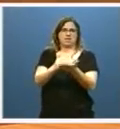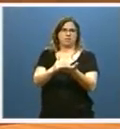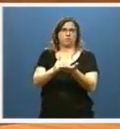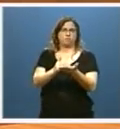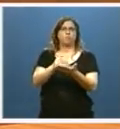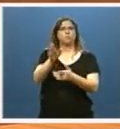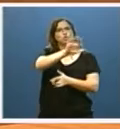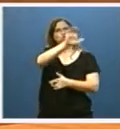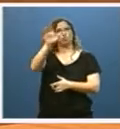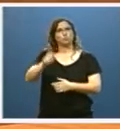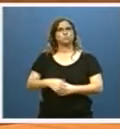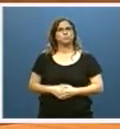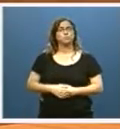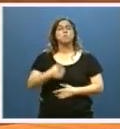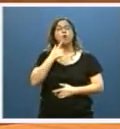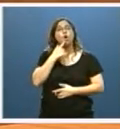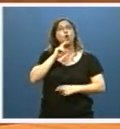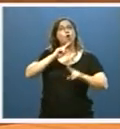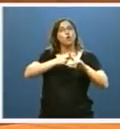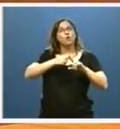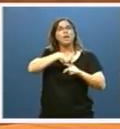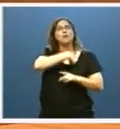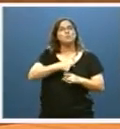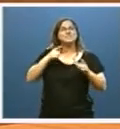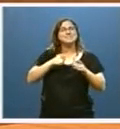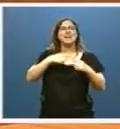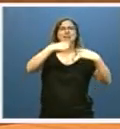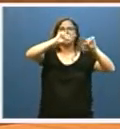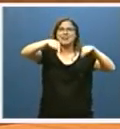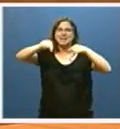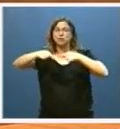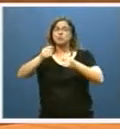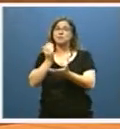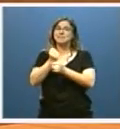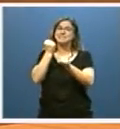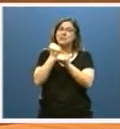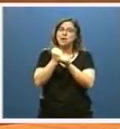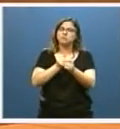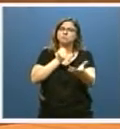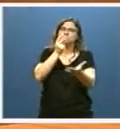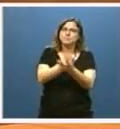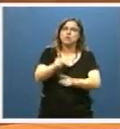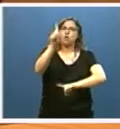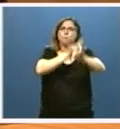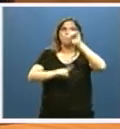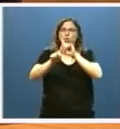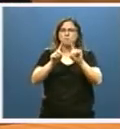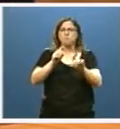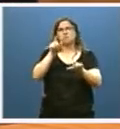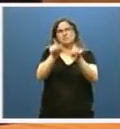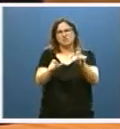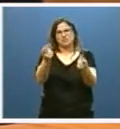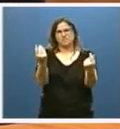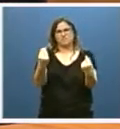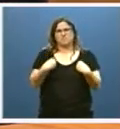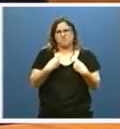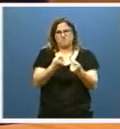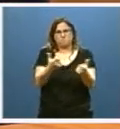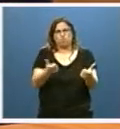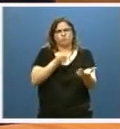o en el comité de las regiones especialmente en los trabajos del dictamen sobre desafíos demográficos que hemos impulsado